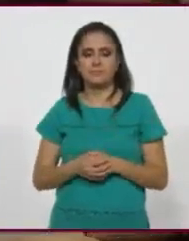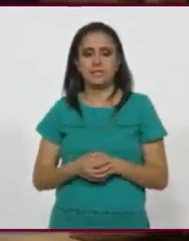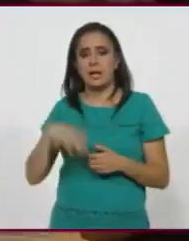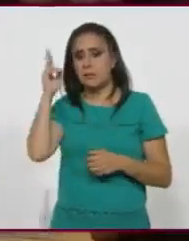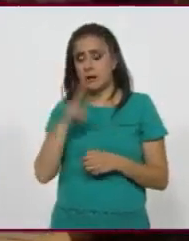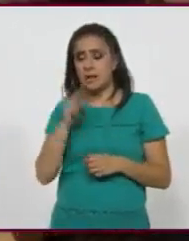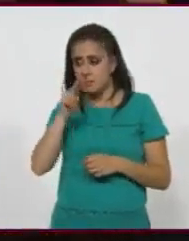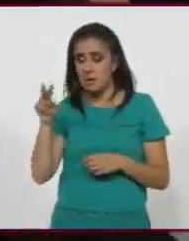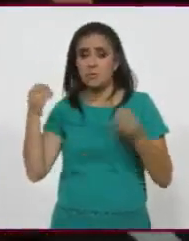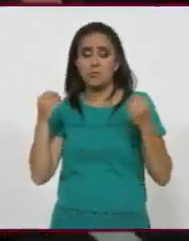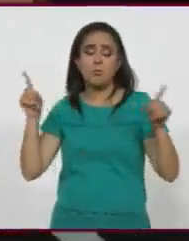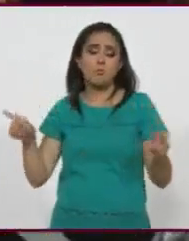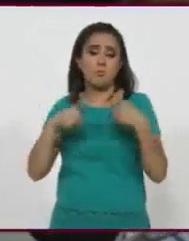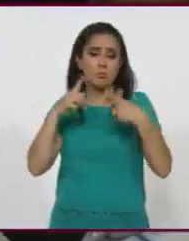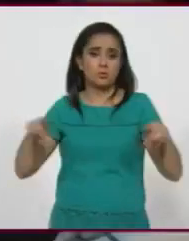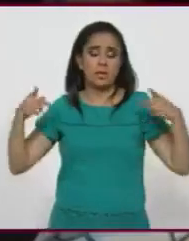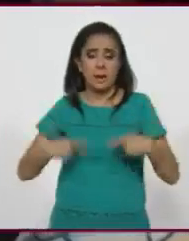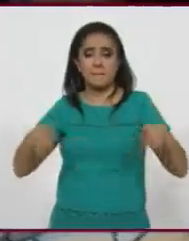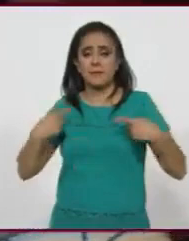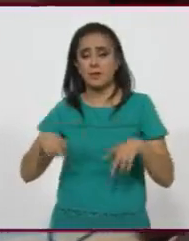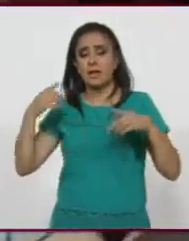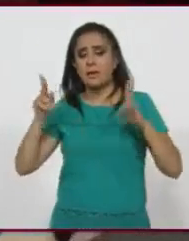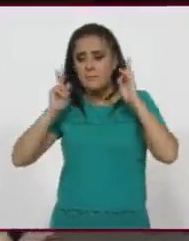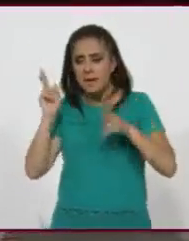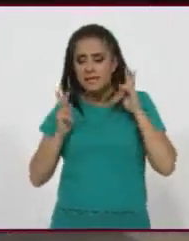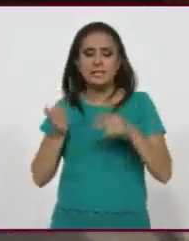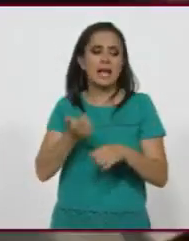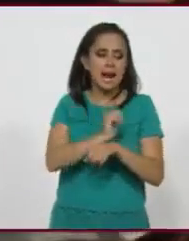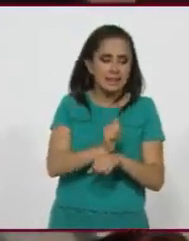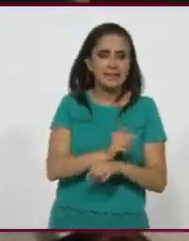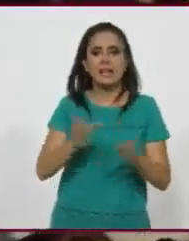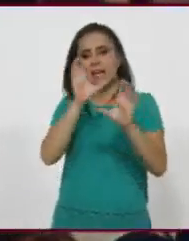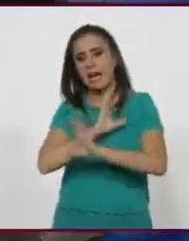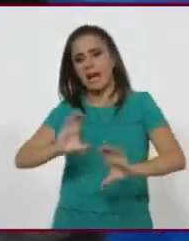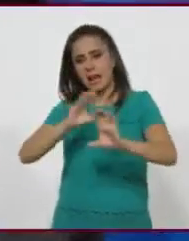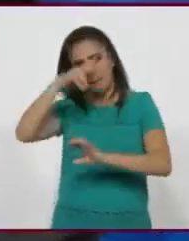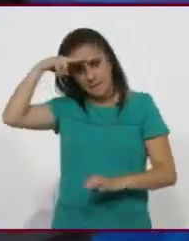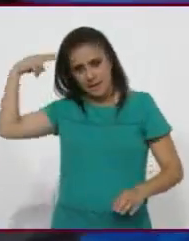Innegable referencia musical que identifica entre visitantes y artistas un canto mexicano.